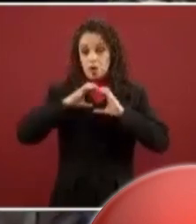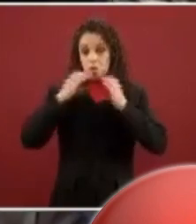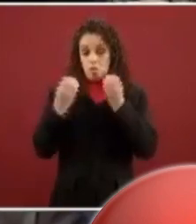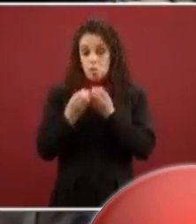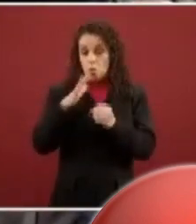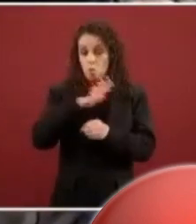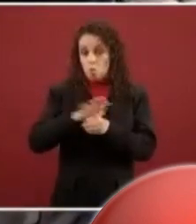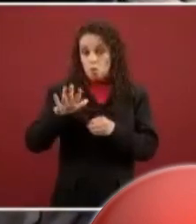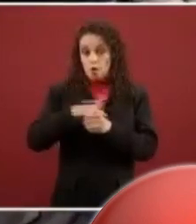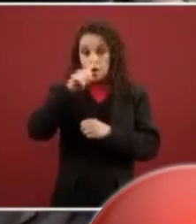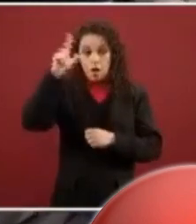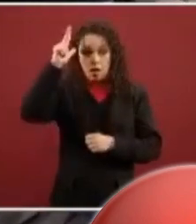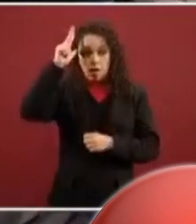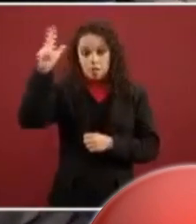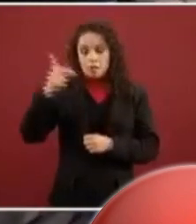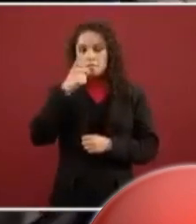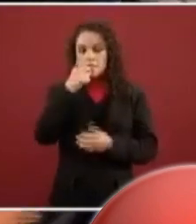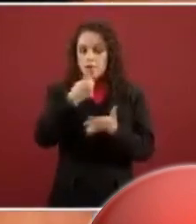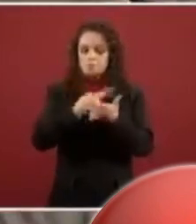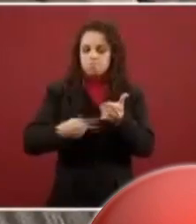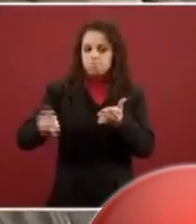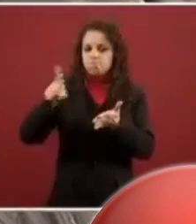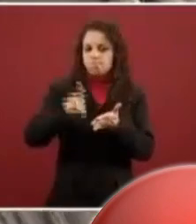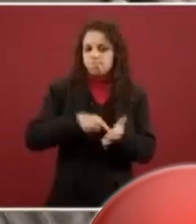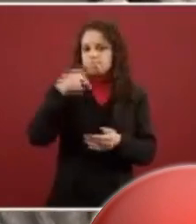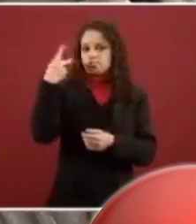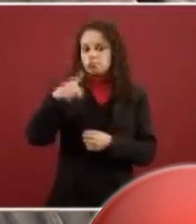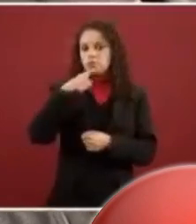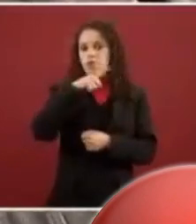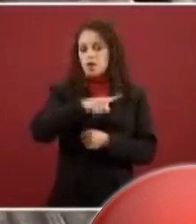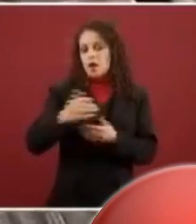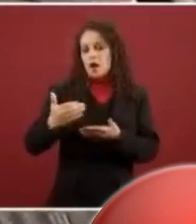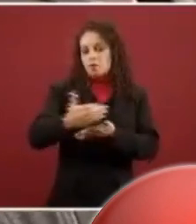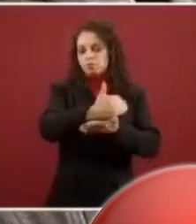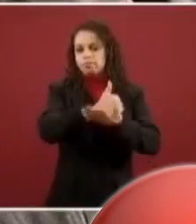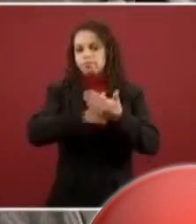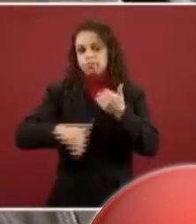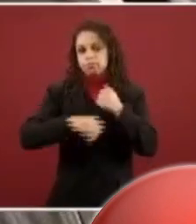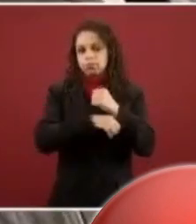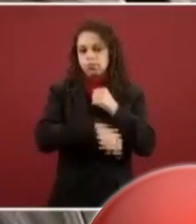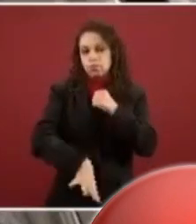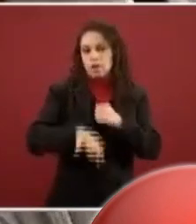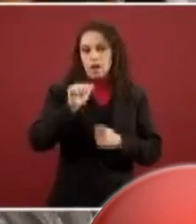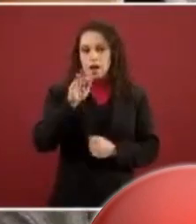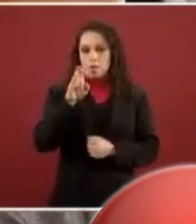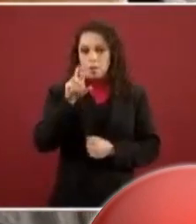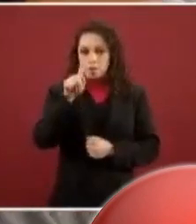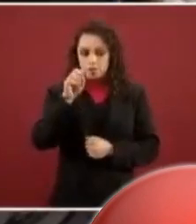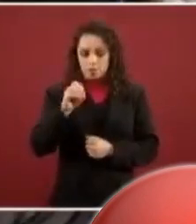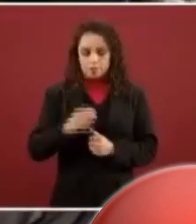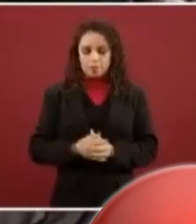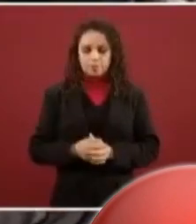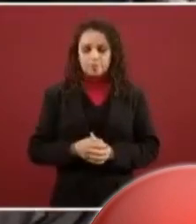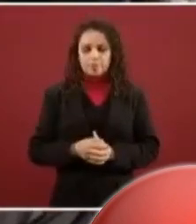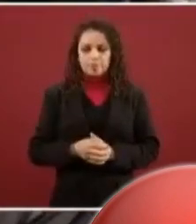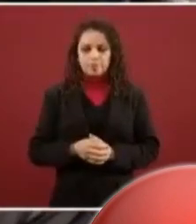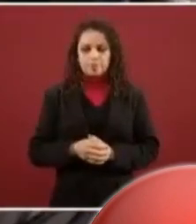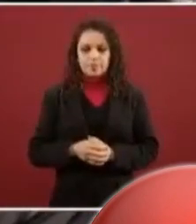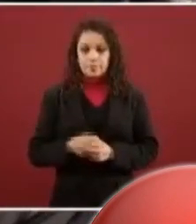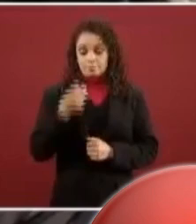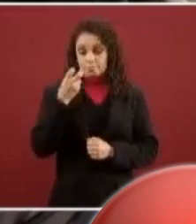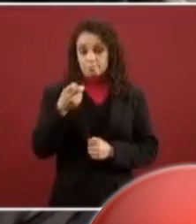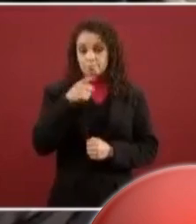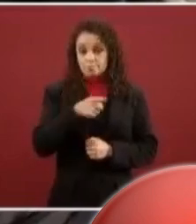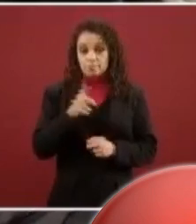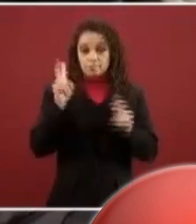rechazó el tema del aborto. Antier, el Congreso aprobó la ley de amnistía. El tema del aborto es un tema que